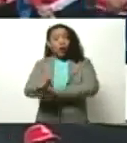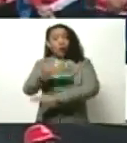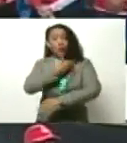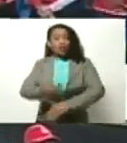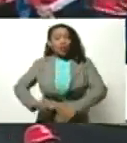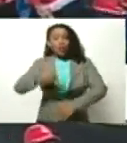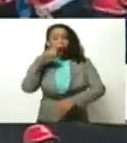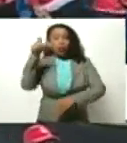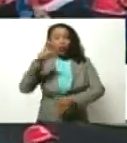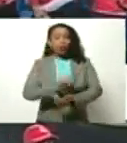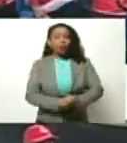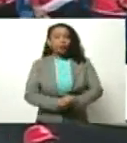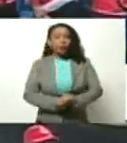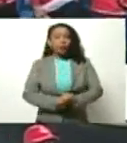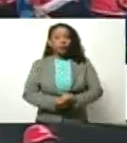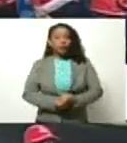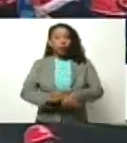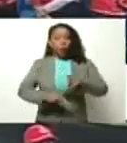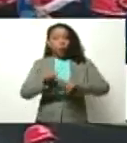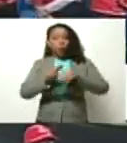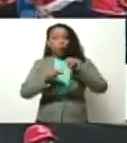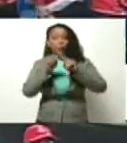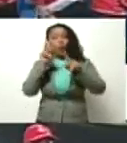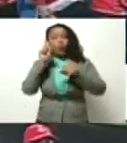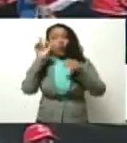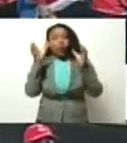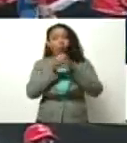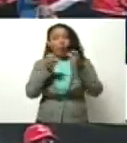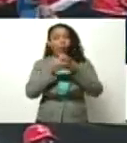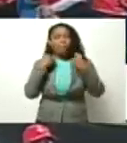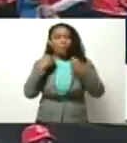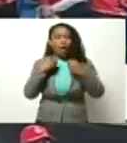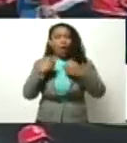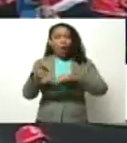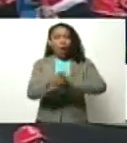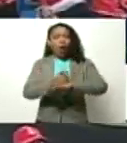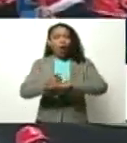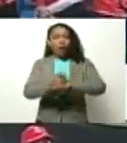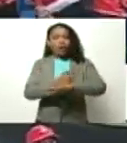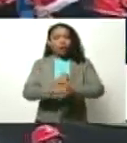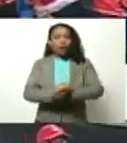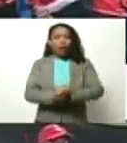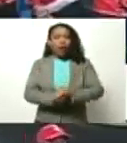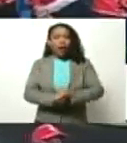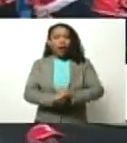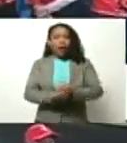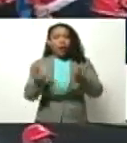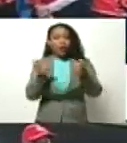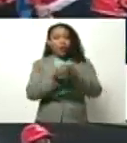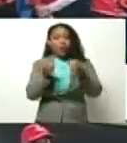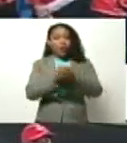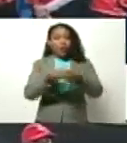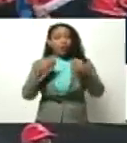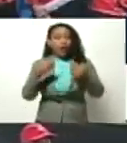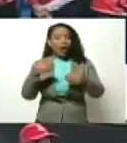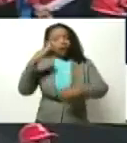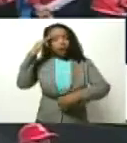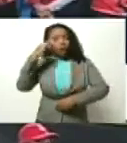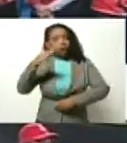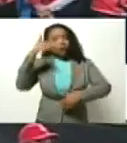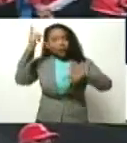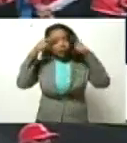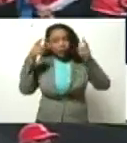Nicolás Maduro que construyamos un partido para gobernar es el partido que el comandante